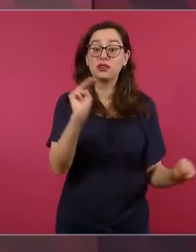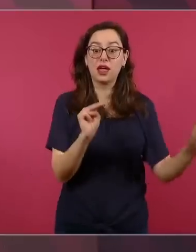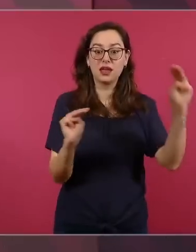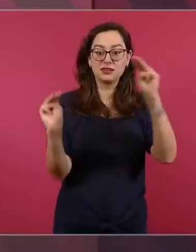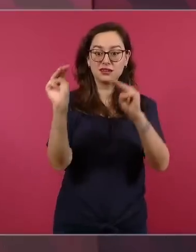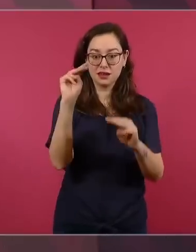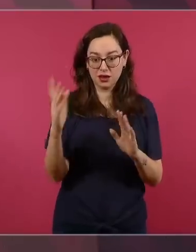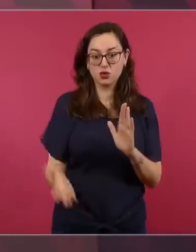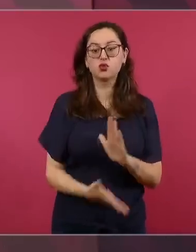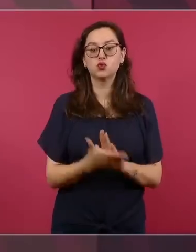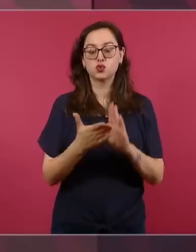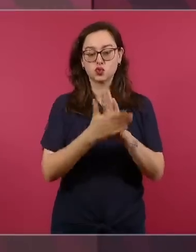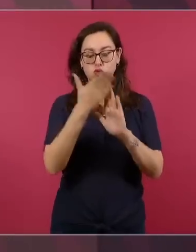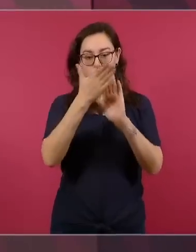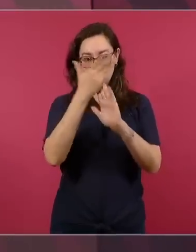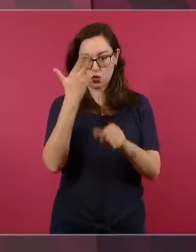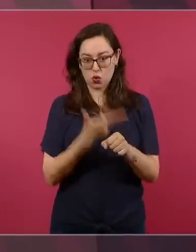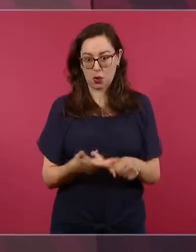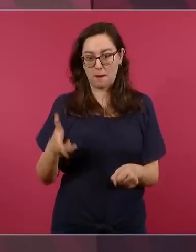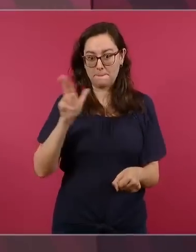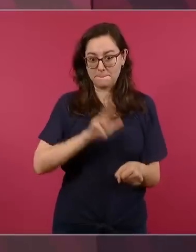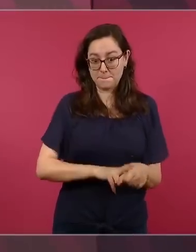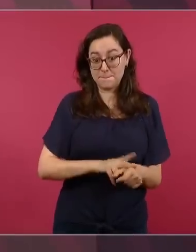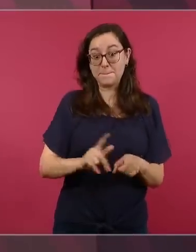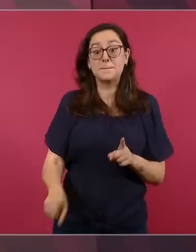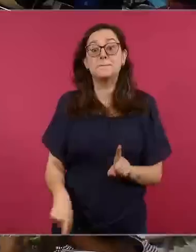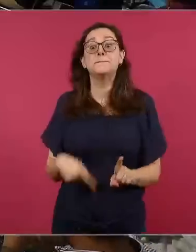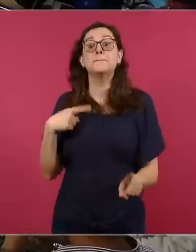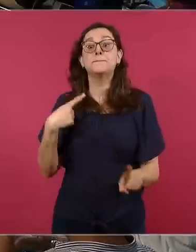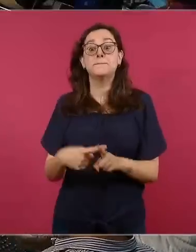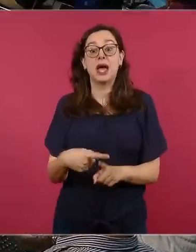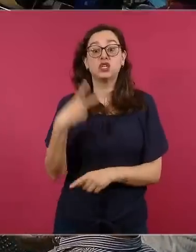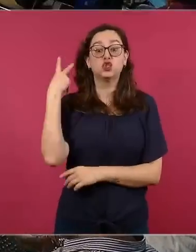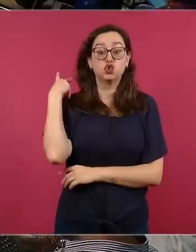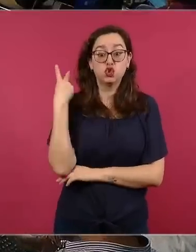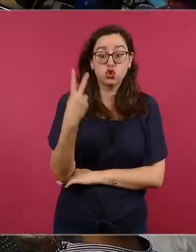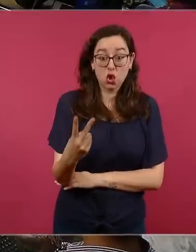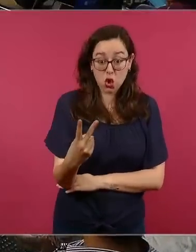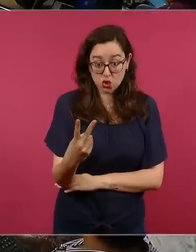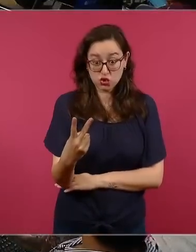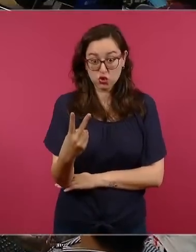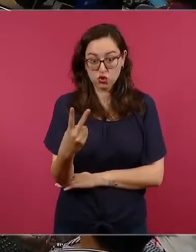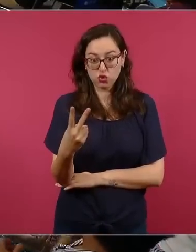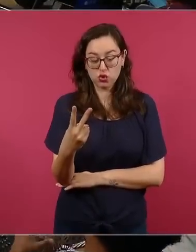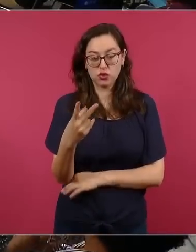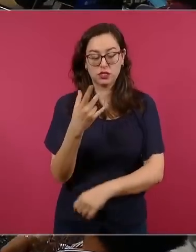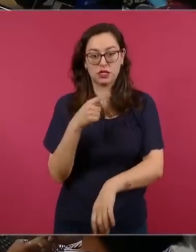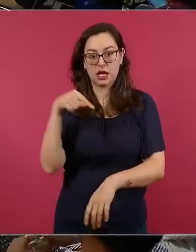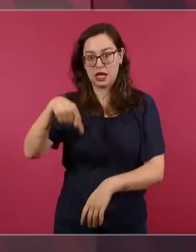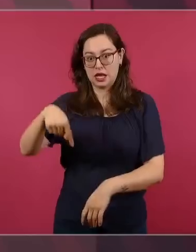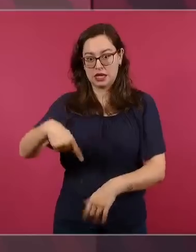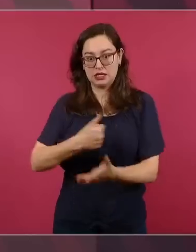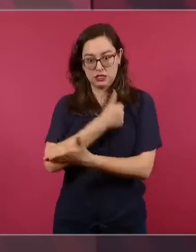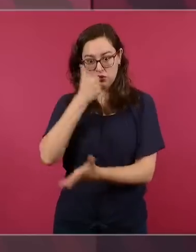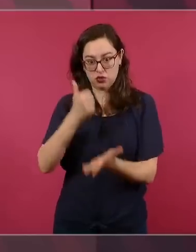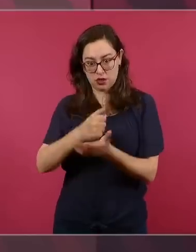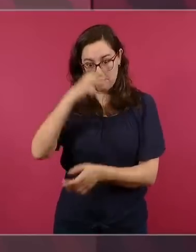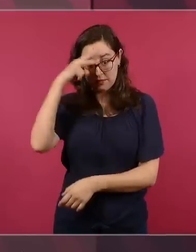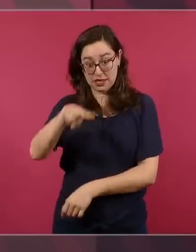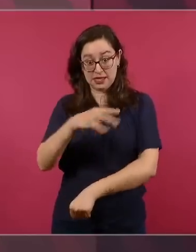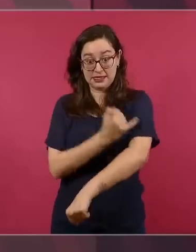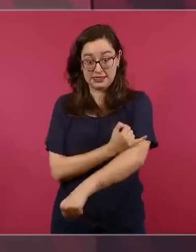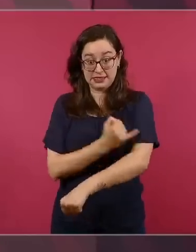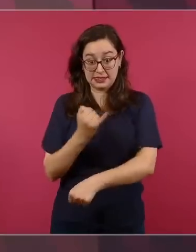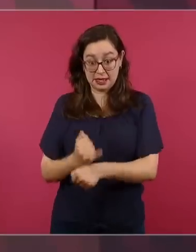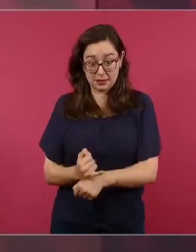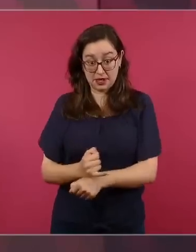más dos del régimen ordinario que también tienen los ingenieros militares, el de Iztapalapa y el